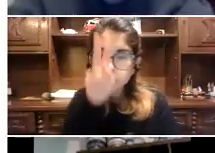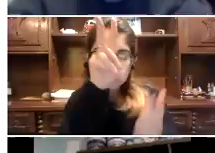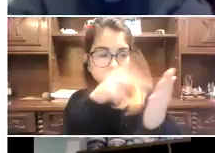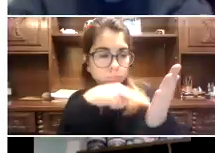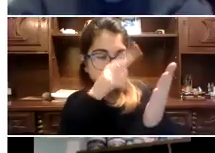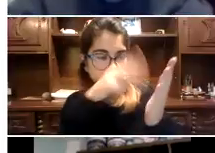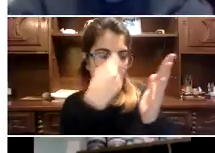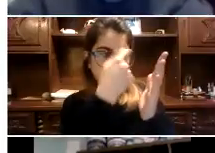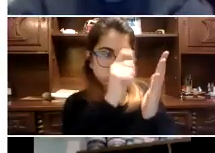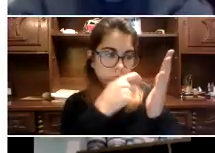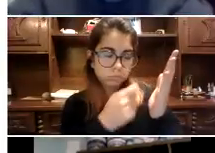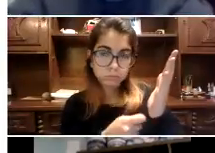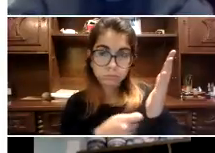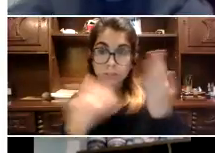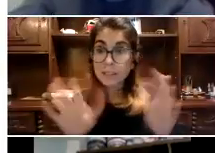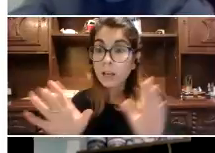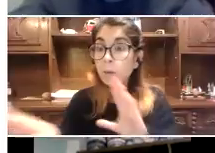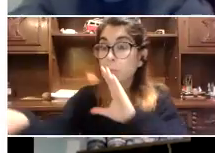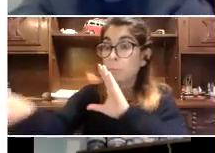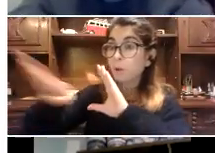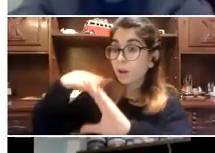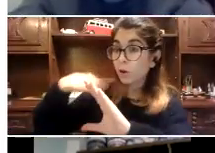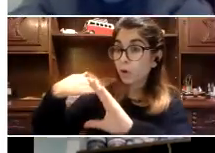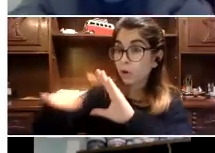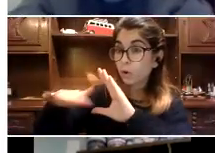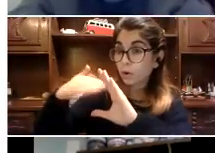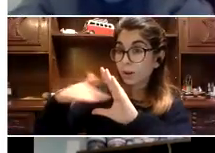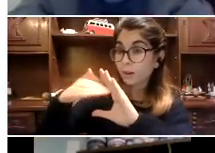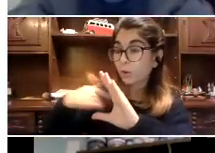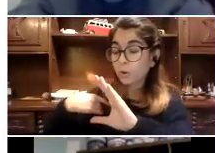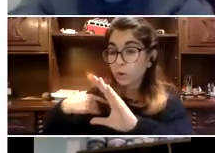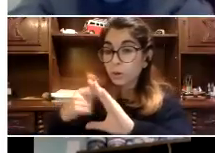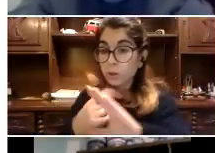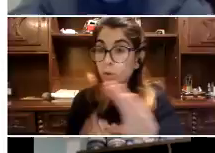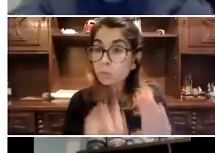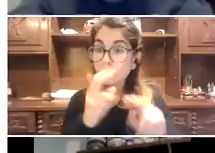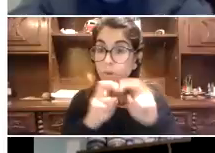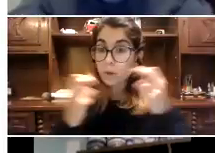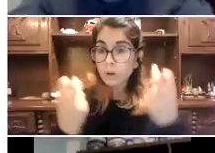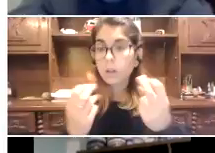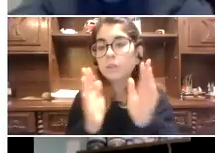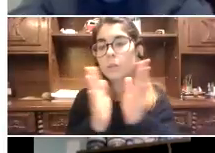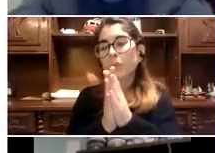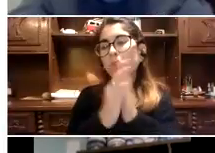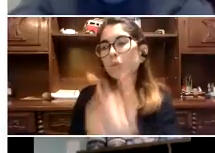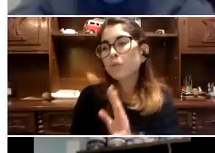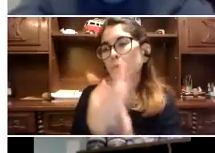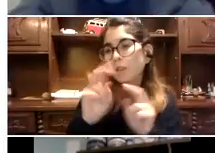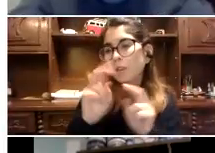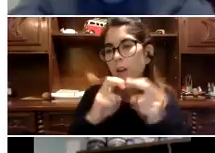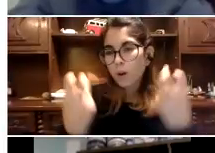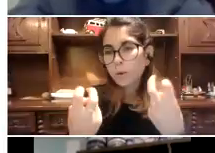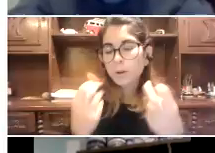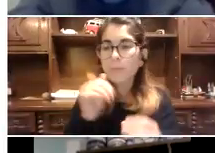uh-huh. si es que lo enviaron por correo y no la ingresaron por el buzón, entonces les pido que la envíen por el buzón, porque seguramente está pendiente todavía esa... Ah,